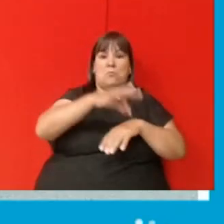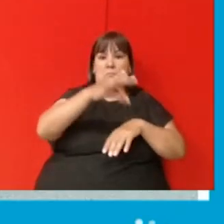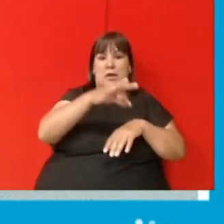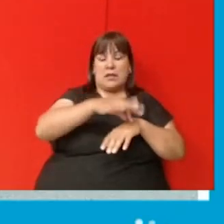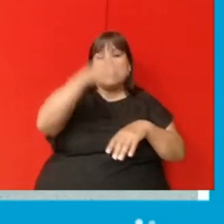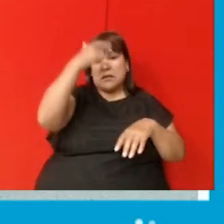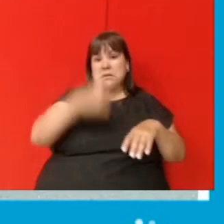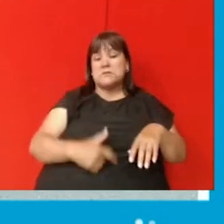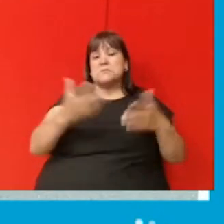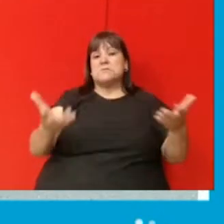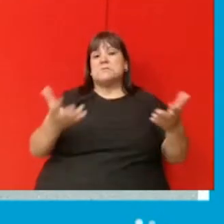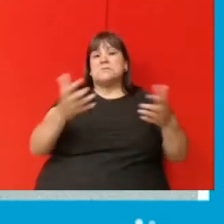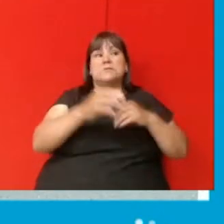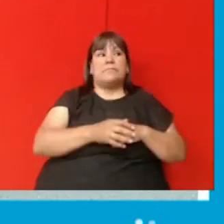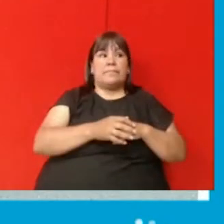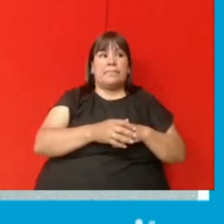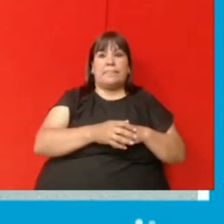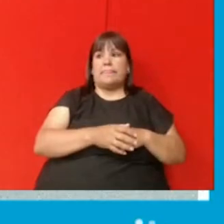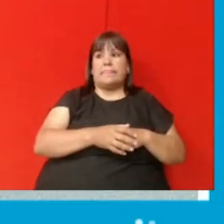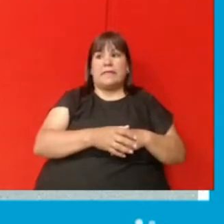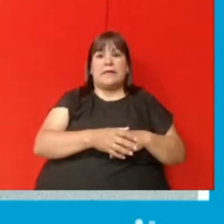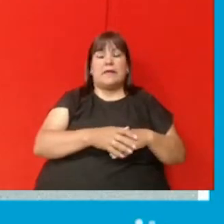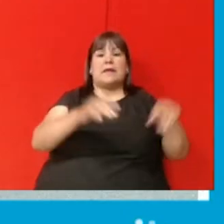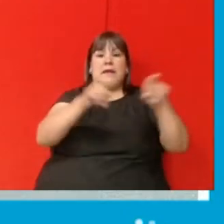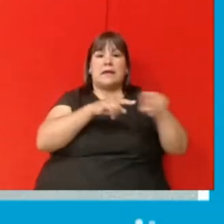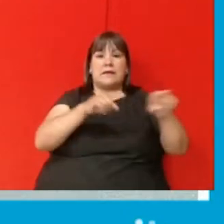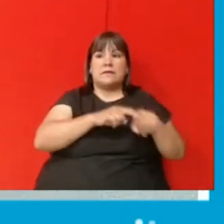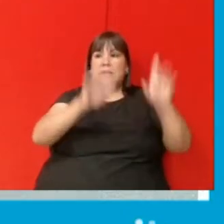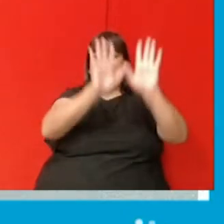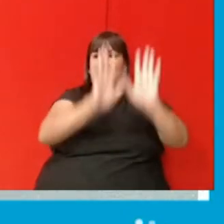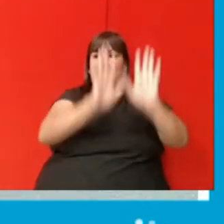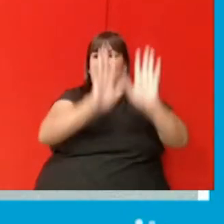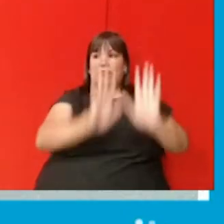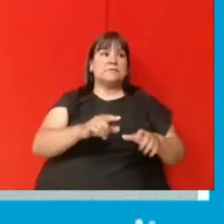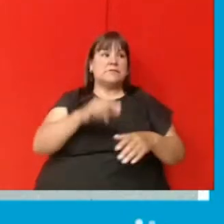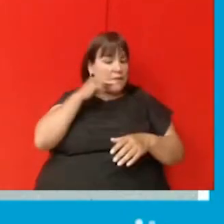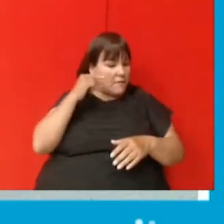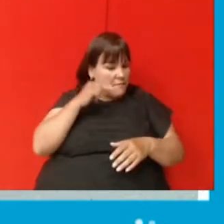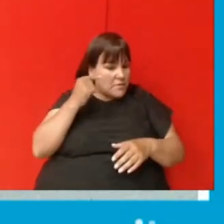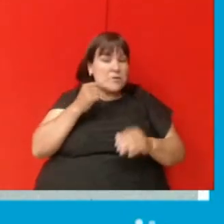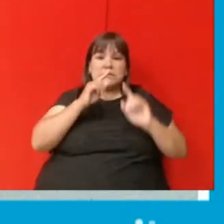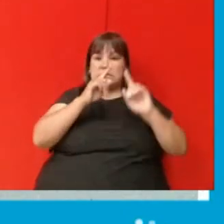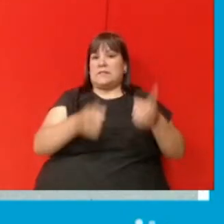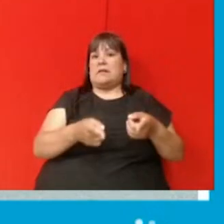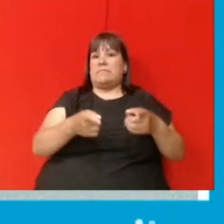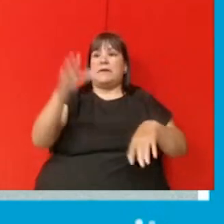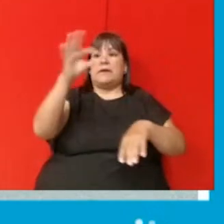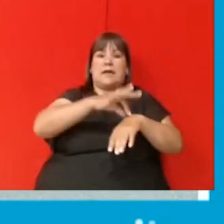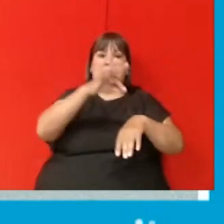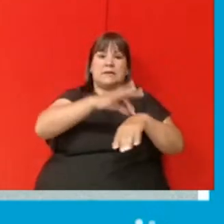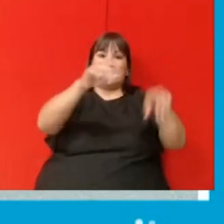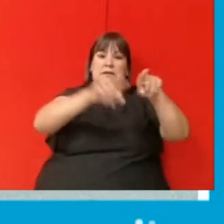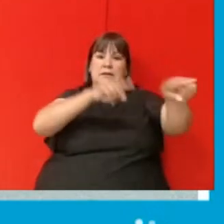y como la formación, digamos, psiquiátrica que yo tengo y todo lo demás, me avergüenzo de que en medicina